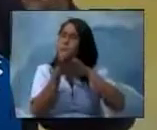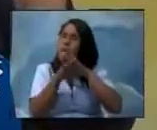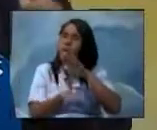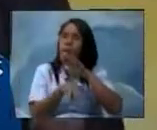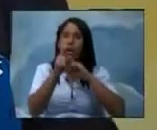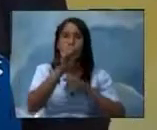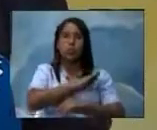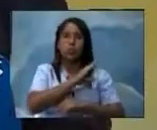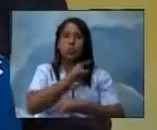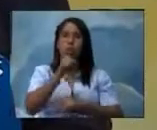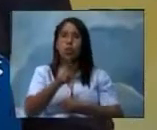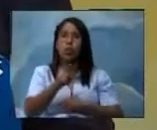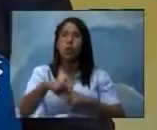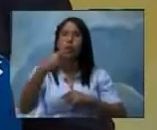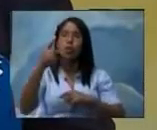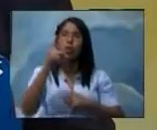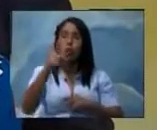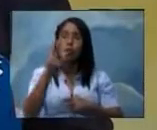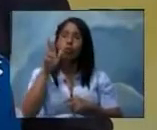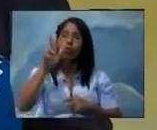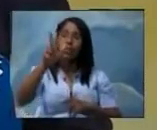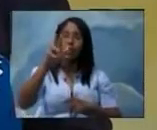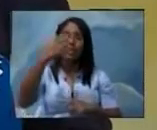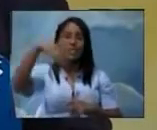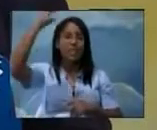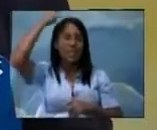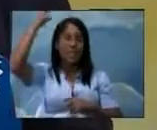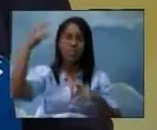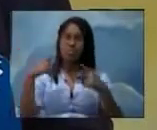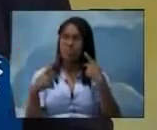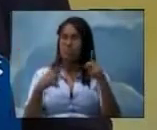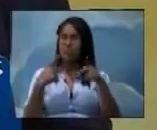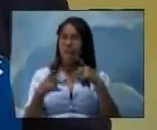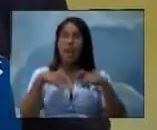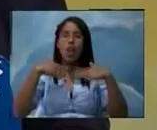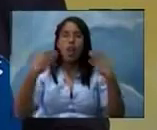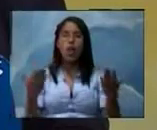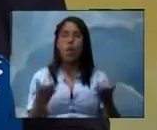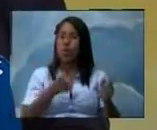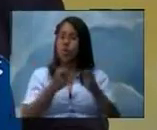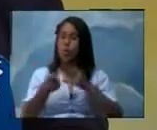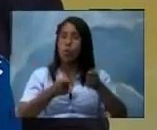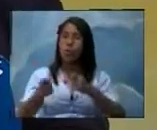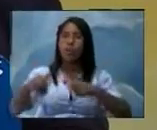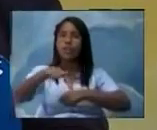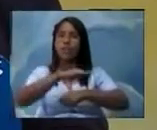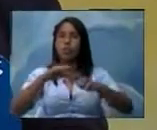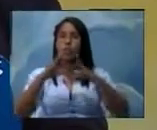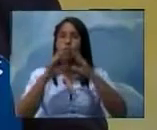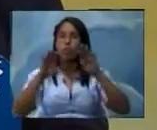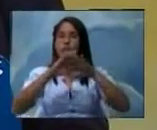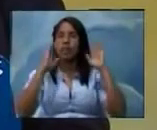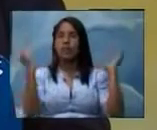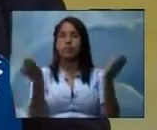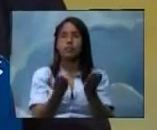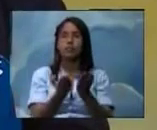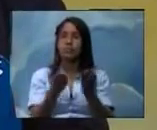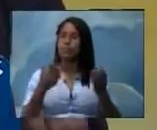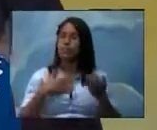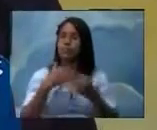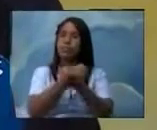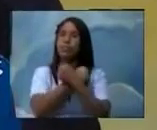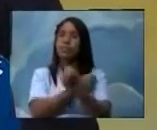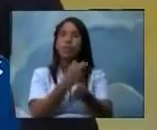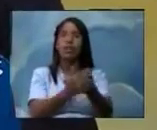al tuyo, y luego un tercer reino de bronce, el cual dominará sobre toda la tierra. Mis